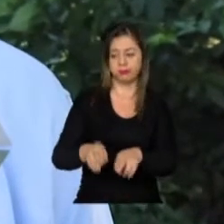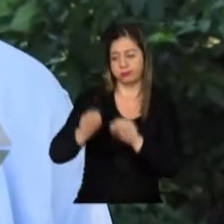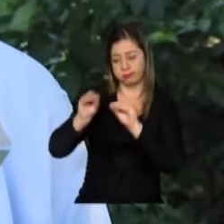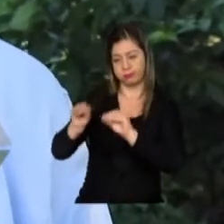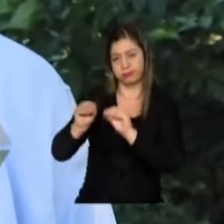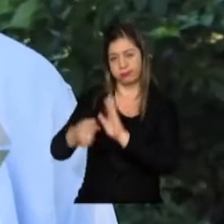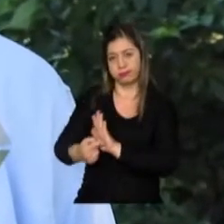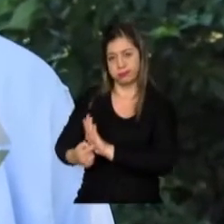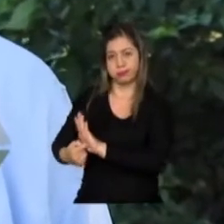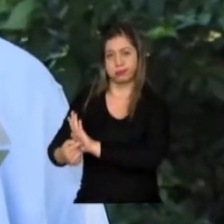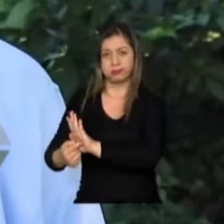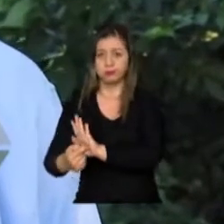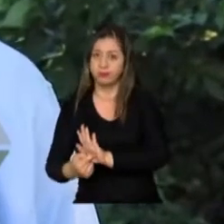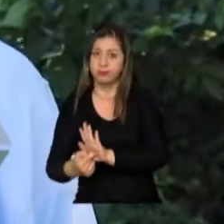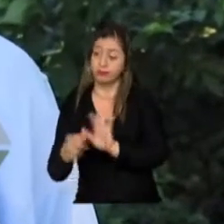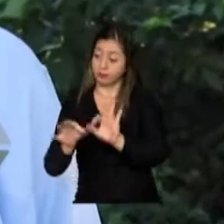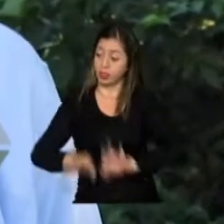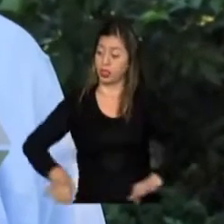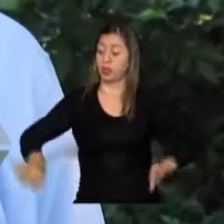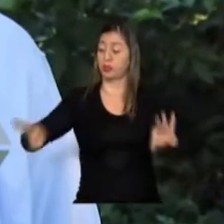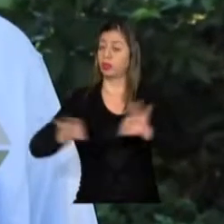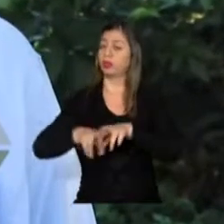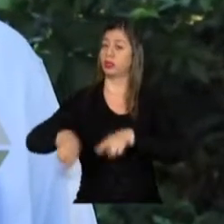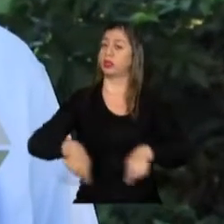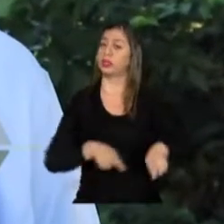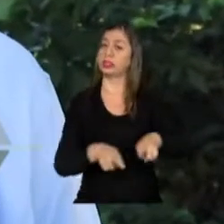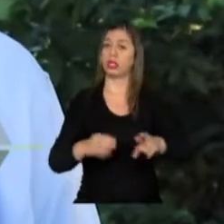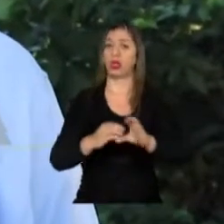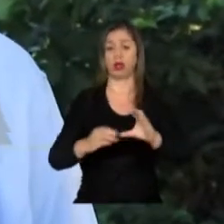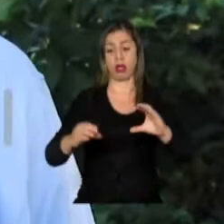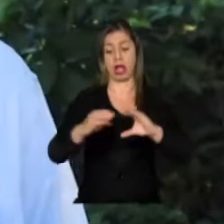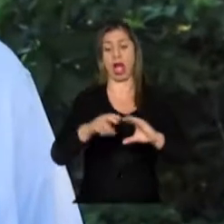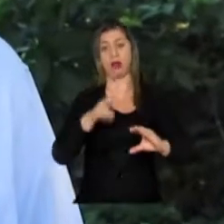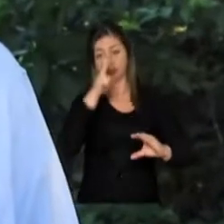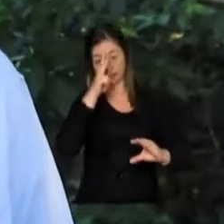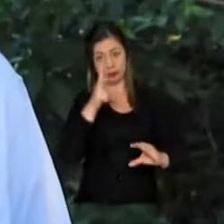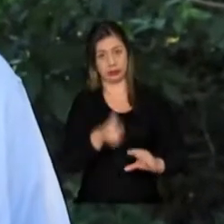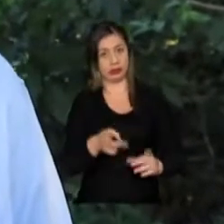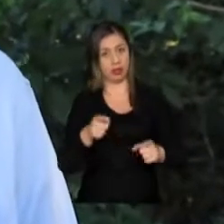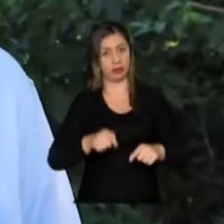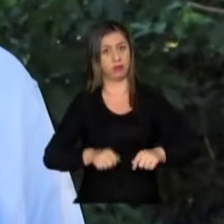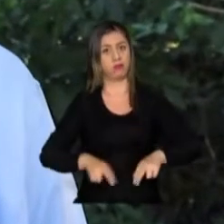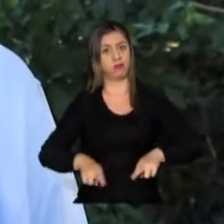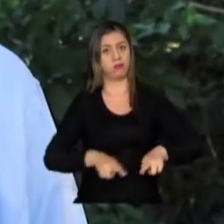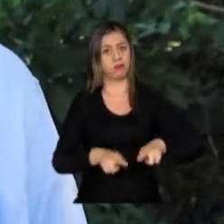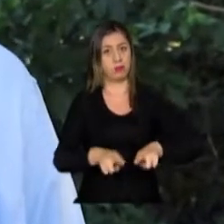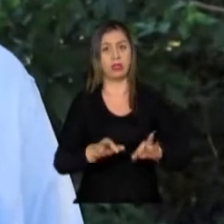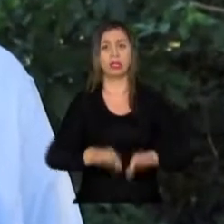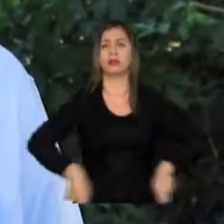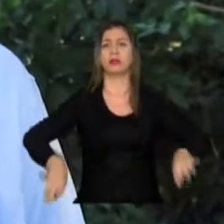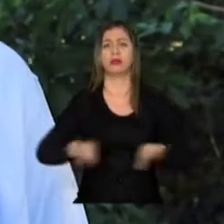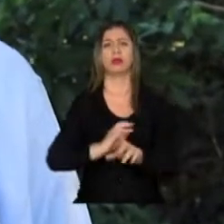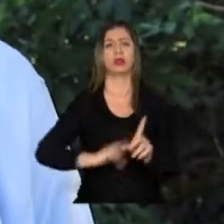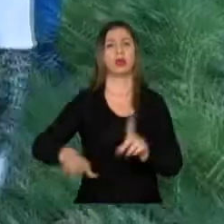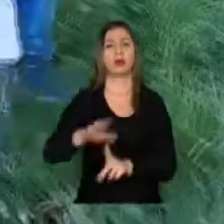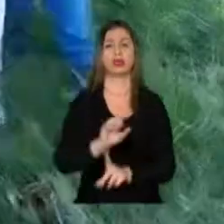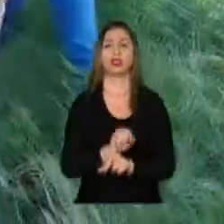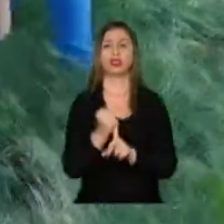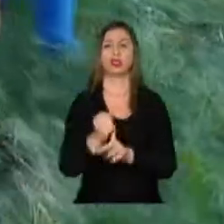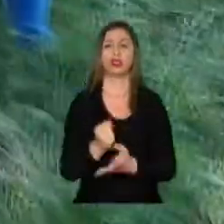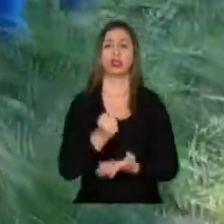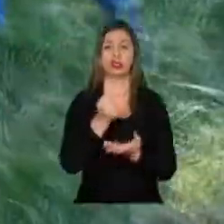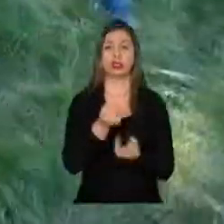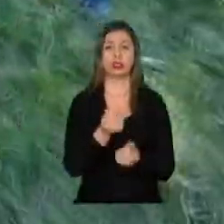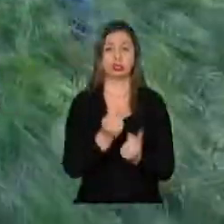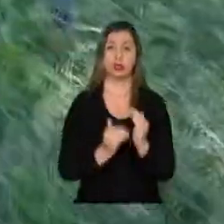les mostró la importancia del río Cauca, porque el río Cauca también es humedal, de toda la importancia ambiental y socioeconómica que representa para